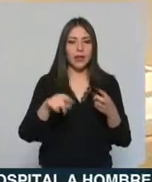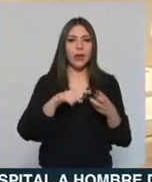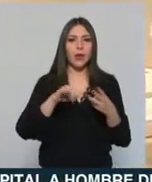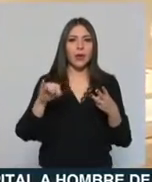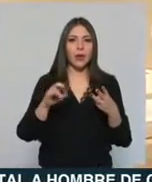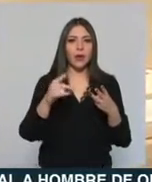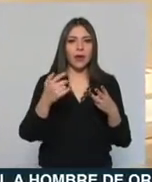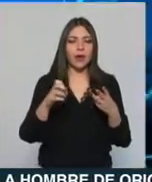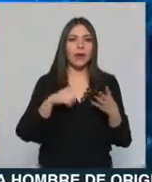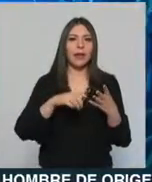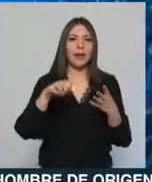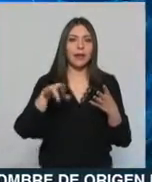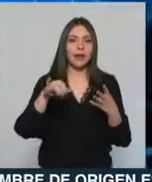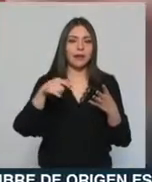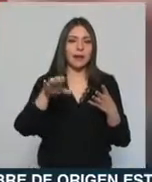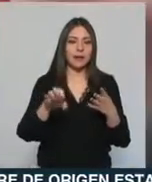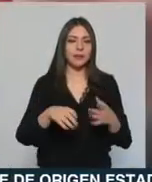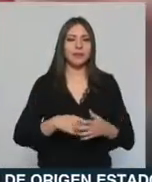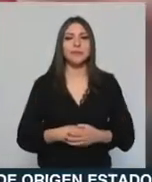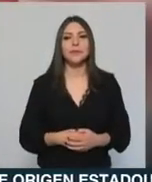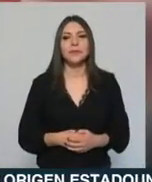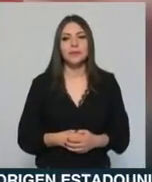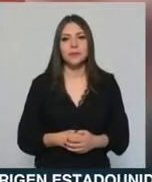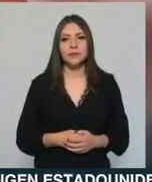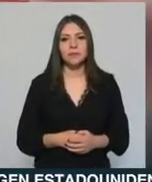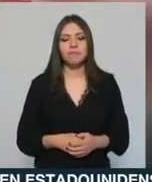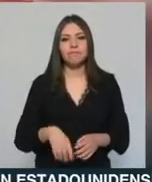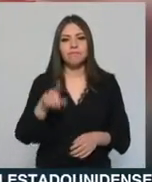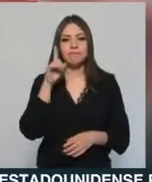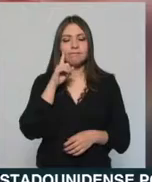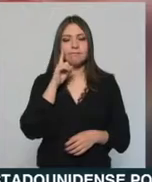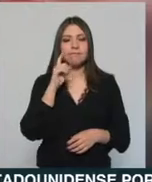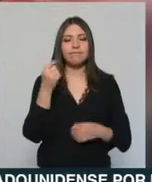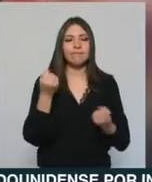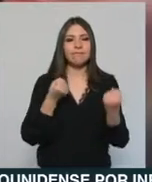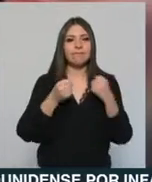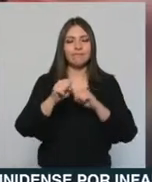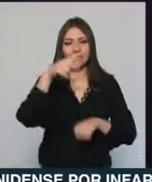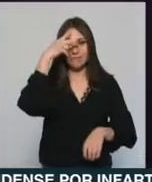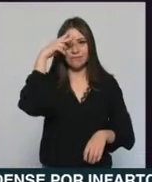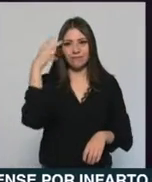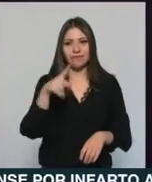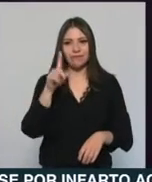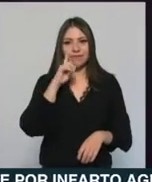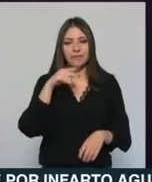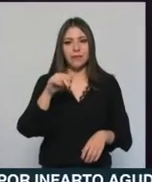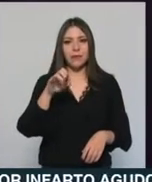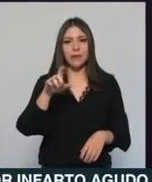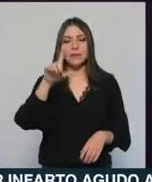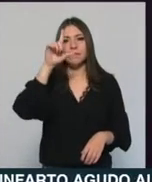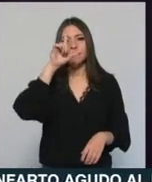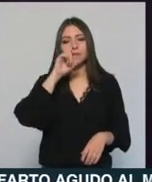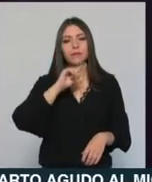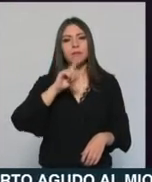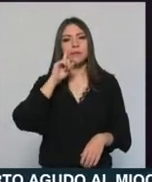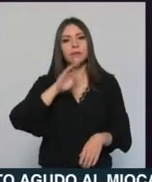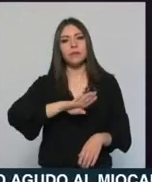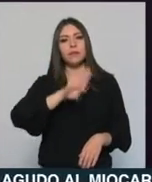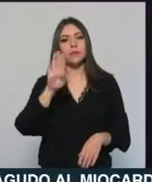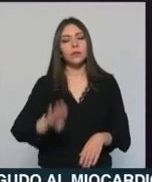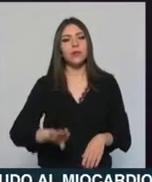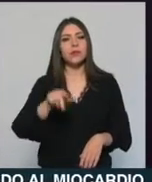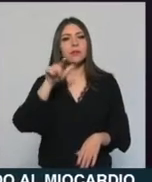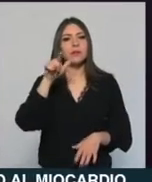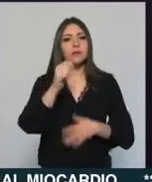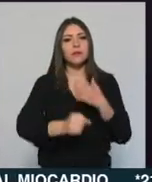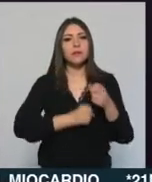Cárdenas y Enrique Martínez. La taekwondoín mexicana Melanie Martínez Macías falleció víctima de cáncer a los 17 años